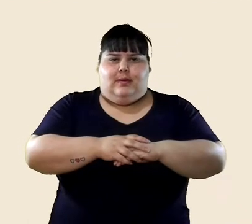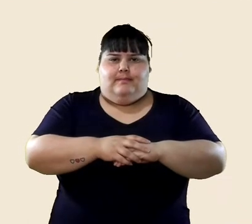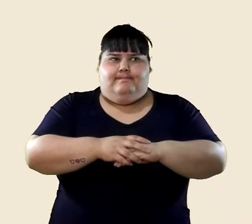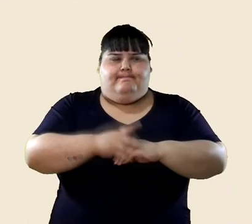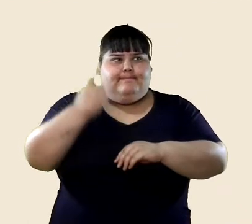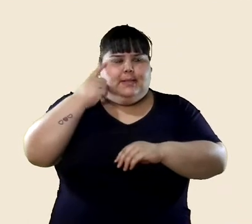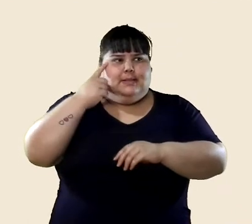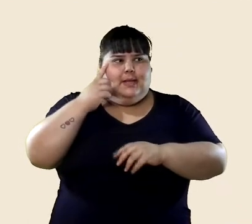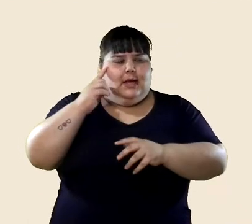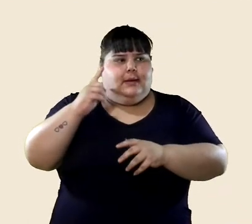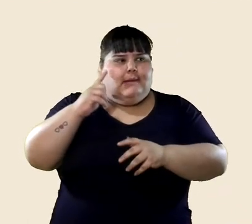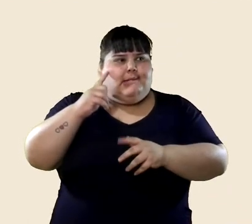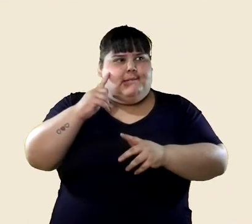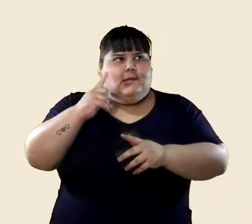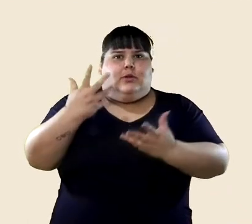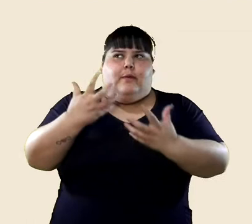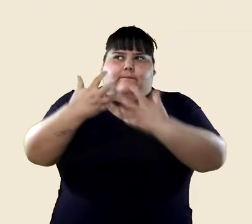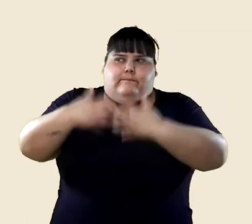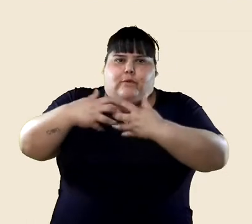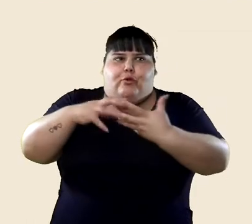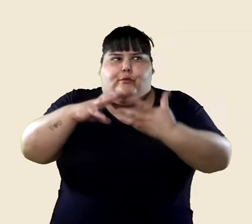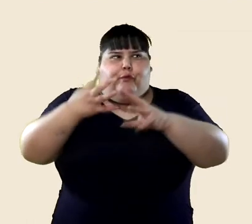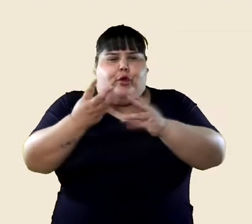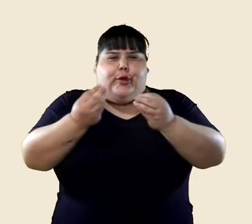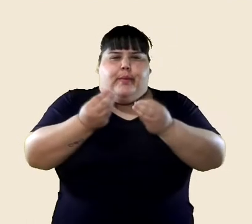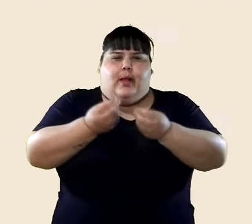de decirlo de la forma más adecuada,